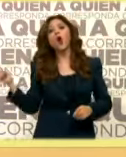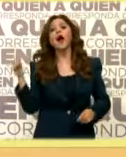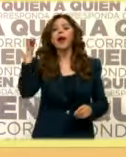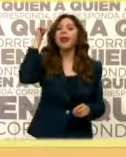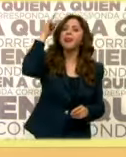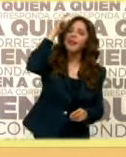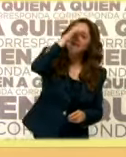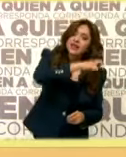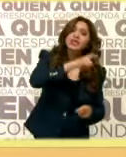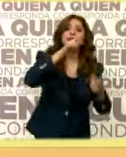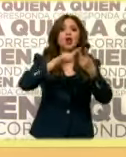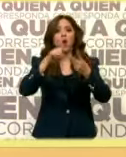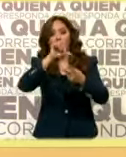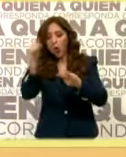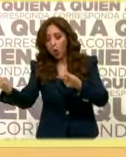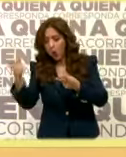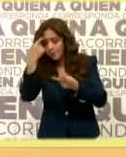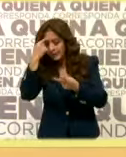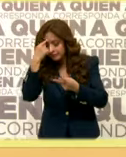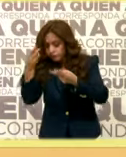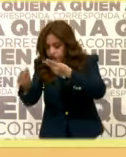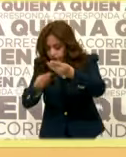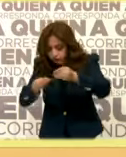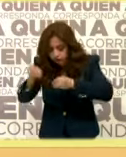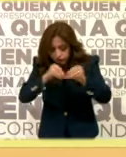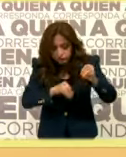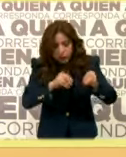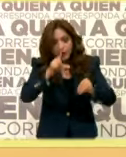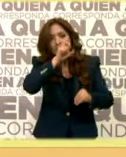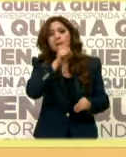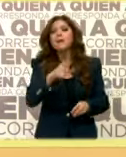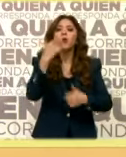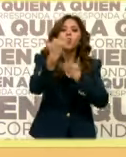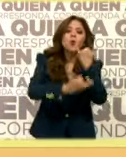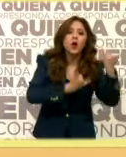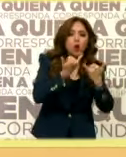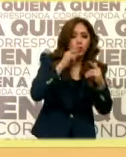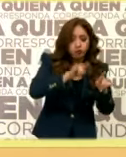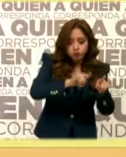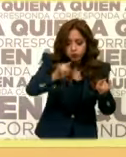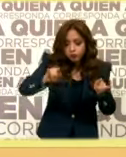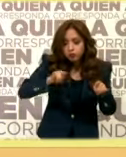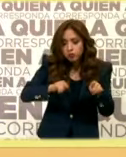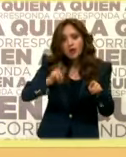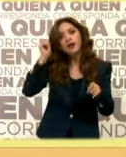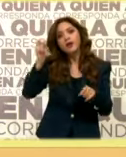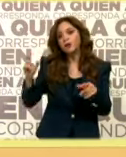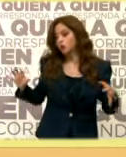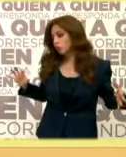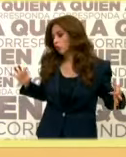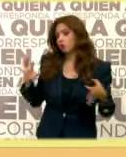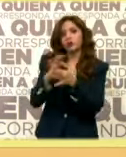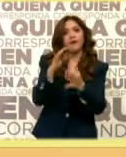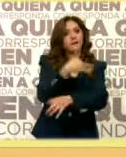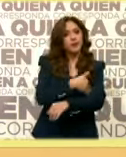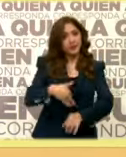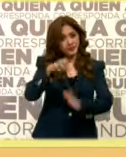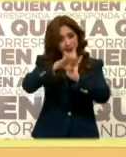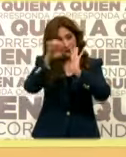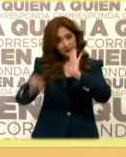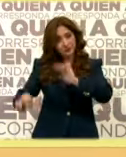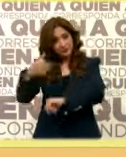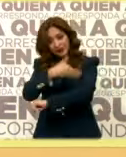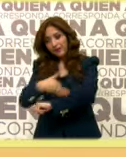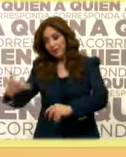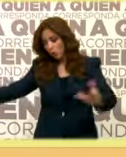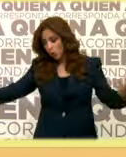hacer y deshacer, pero lo más importante es que los juegos de mesa y los juegos que tiene la Casa Educadora unen a las familias. Familia que juega juntos,